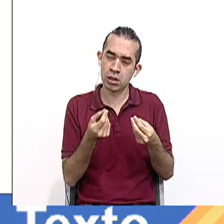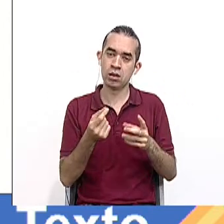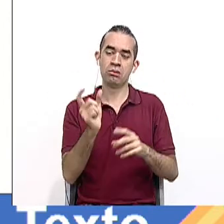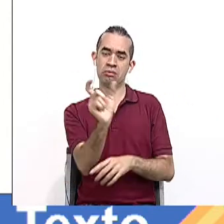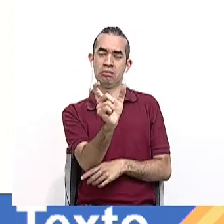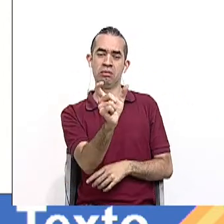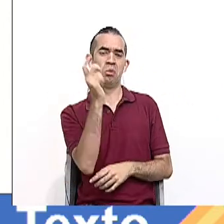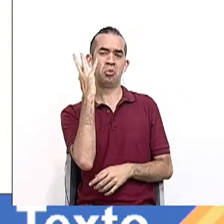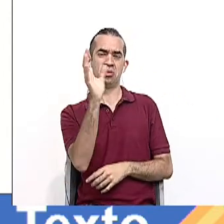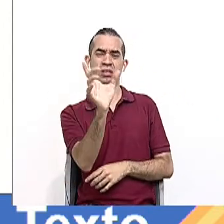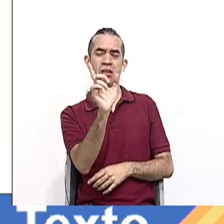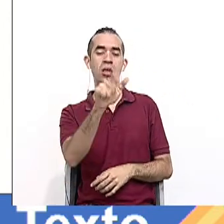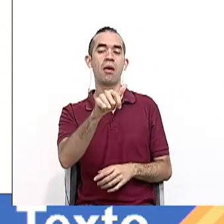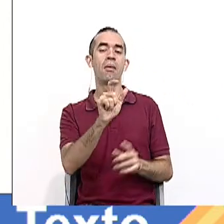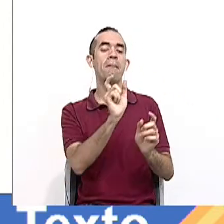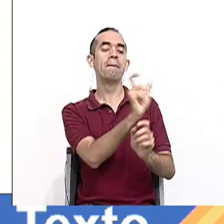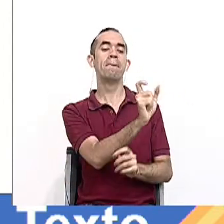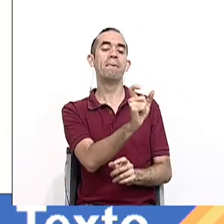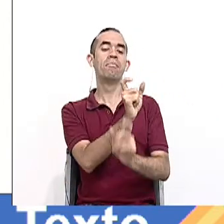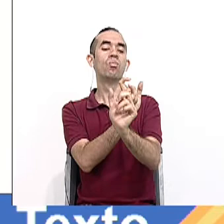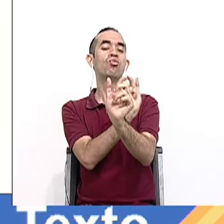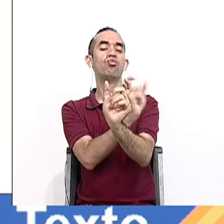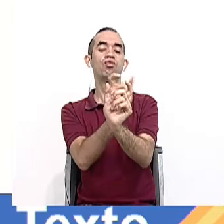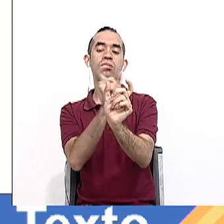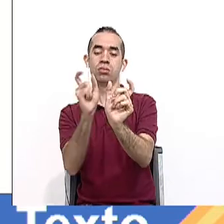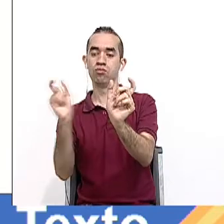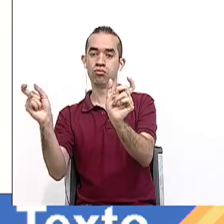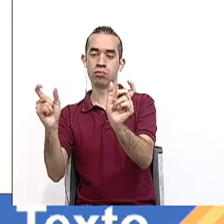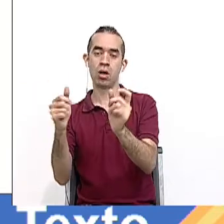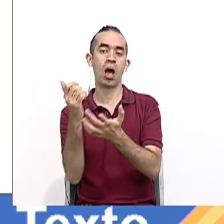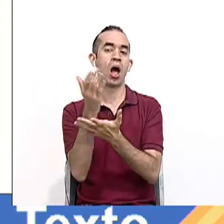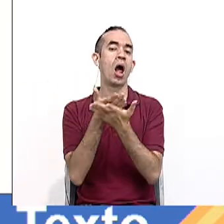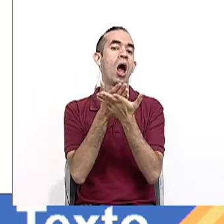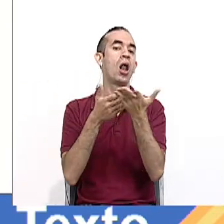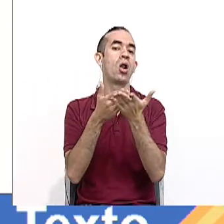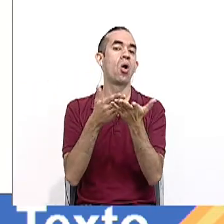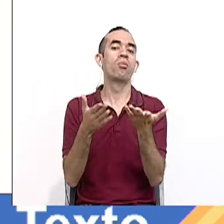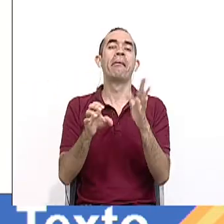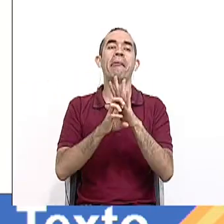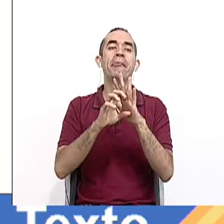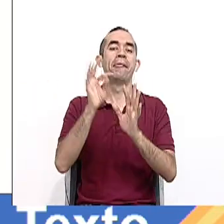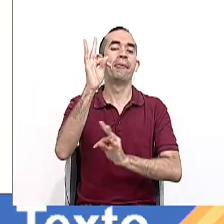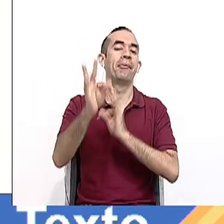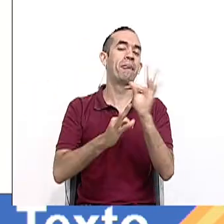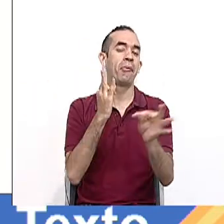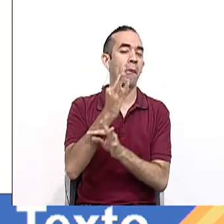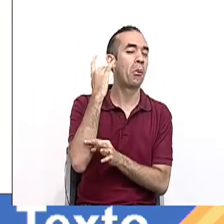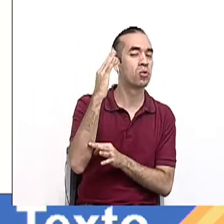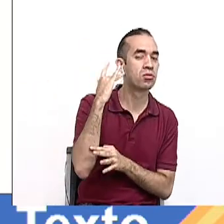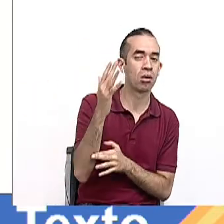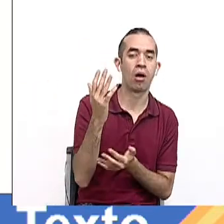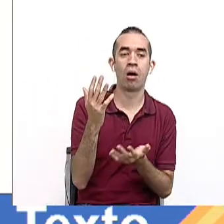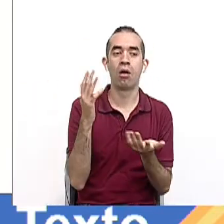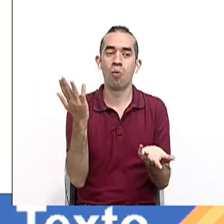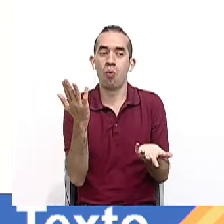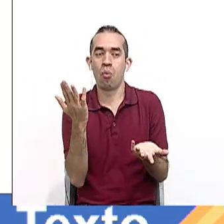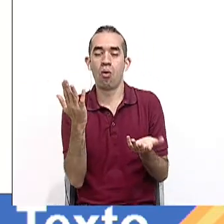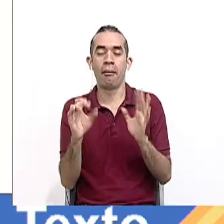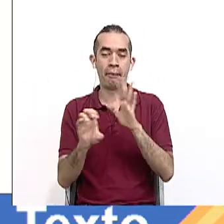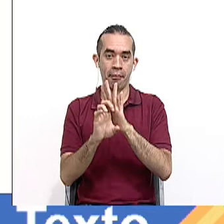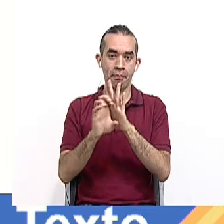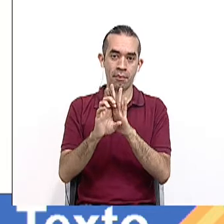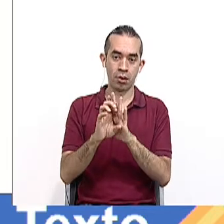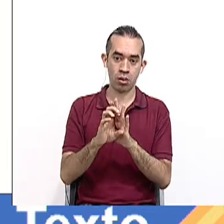permitan delimitarlo un poco. Tal vez algún género musical o hablar sobre la influencia